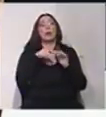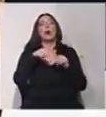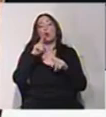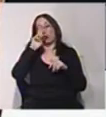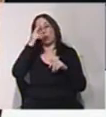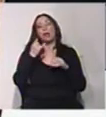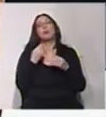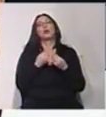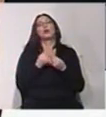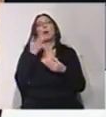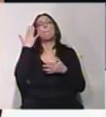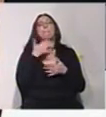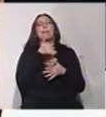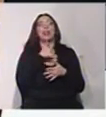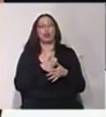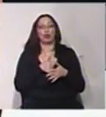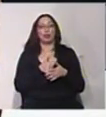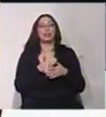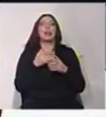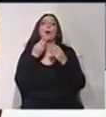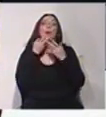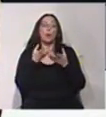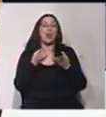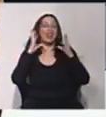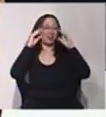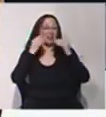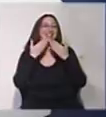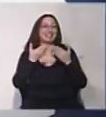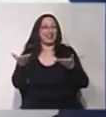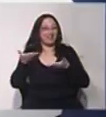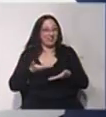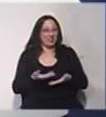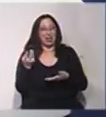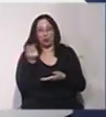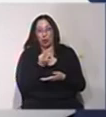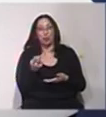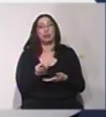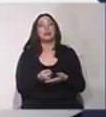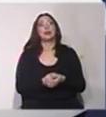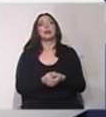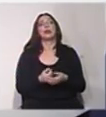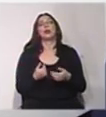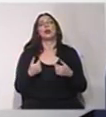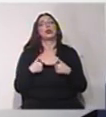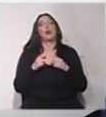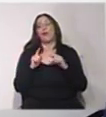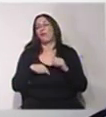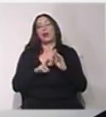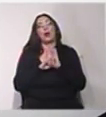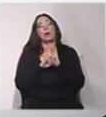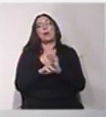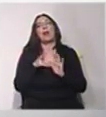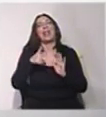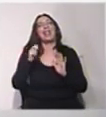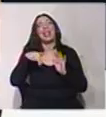mitos. En primer lugar, buenas noches y gracias por invitarnos. No, gracias por haber venido. Porque yo no vengo en representación de Pablo Hein, es un grupo